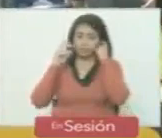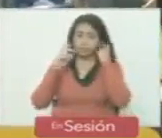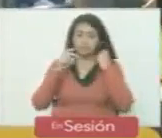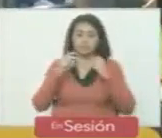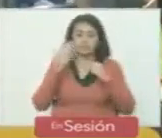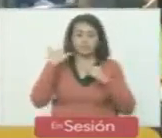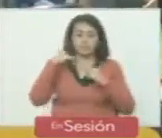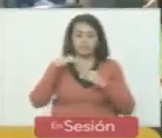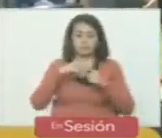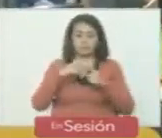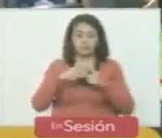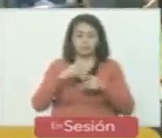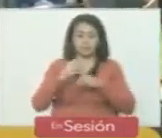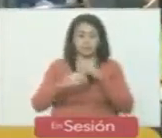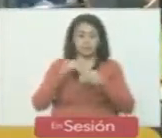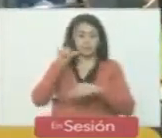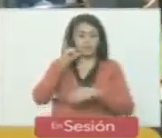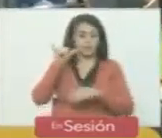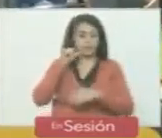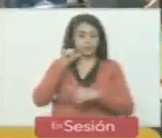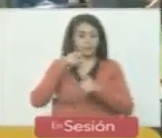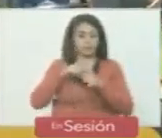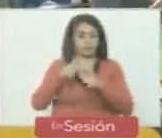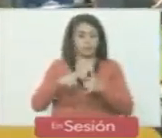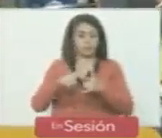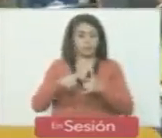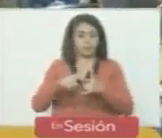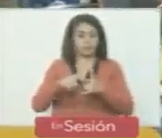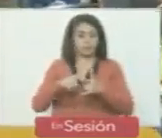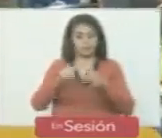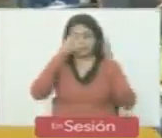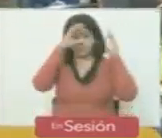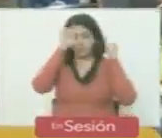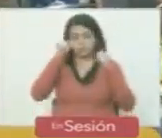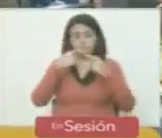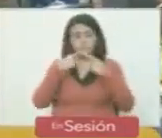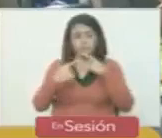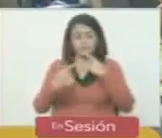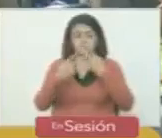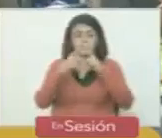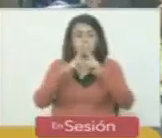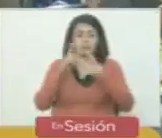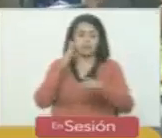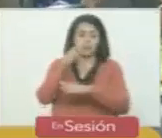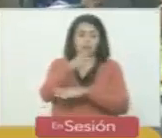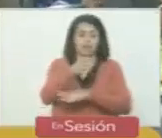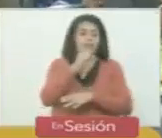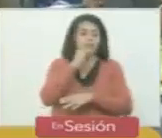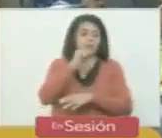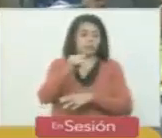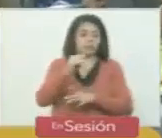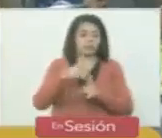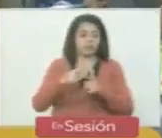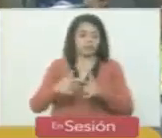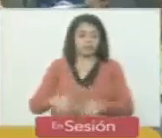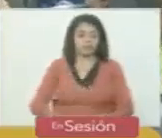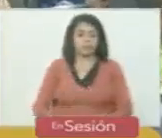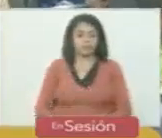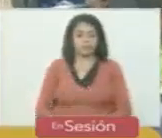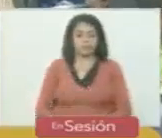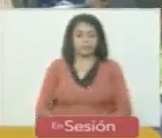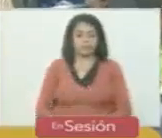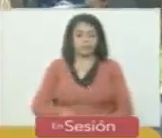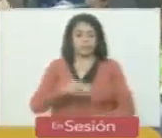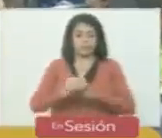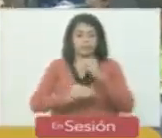fue para denunciar en una diplomacia de paz, para ir a denunciar lo que se